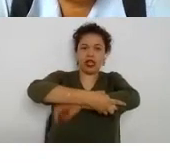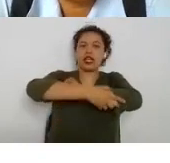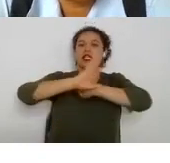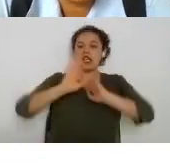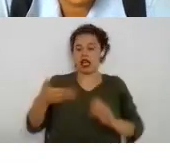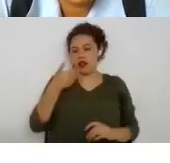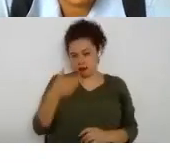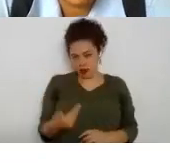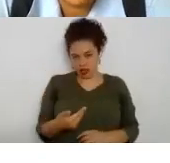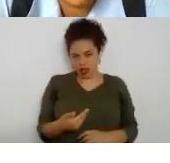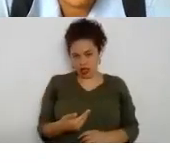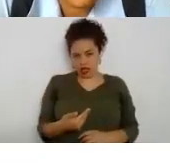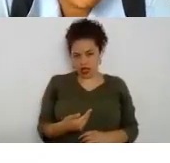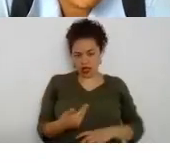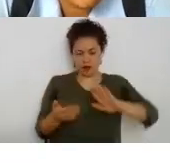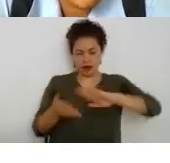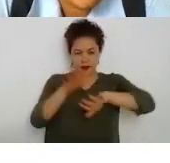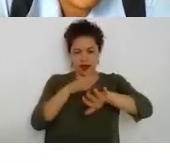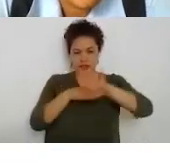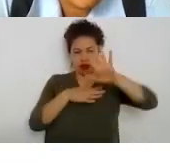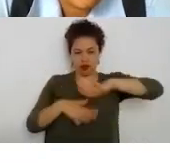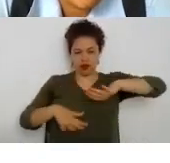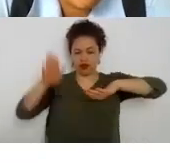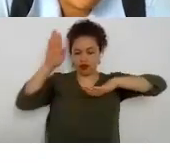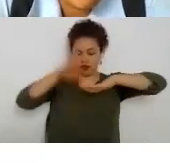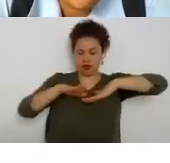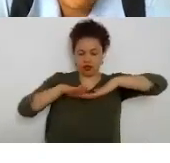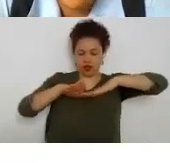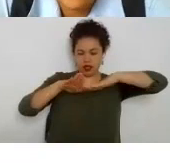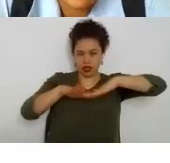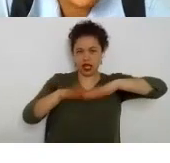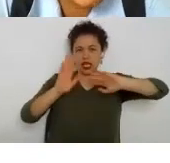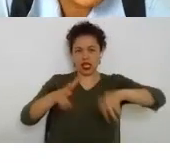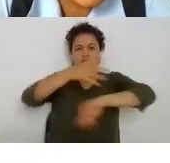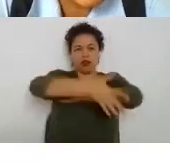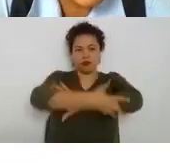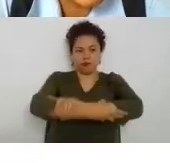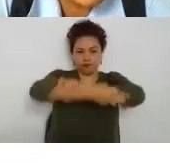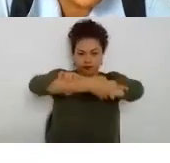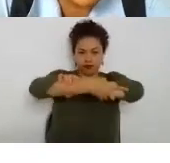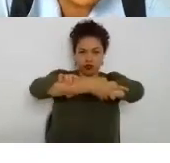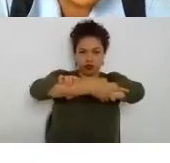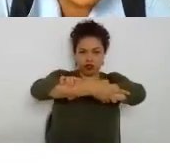ya colocar mi pie, estirar el brazo y tomar el brazo de la víctima, en un movimiento hacia